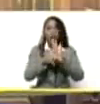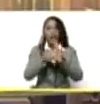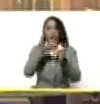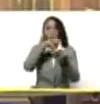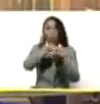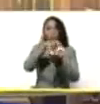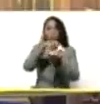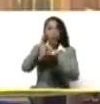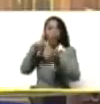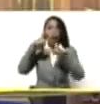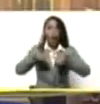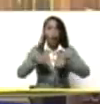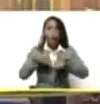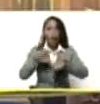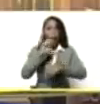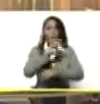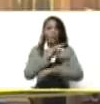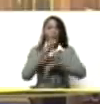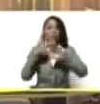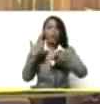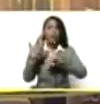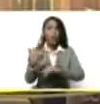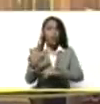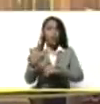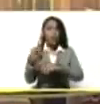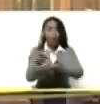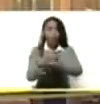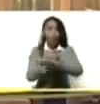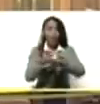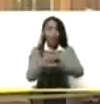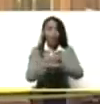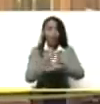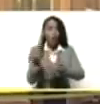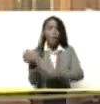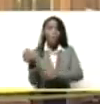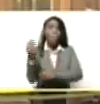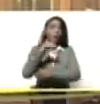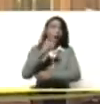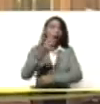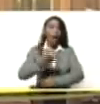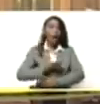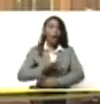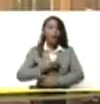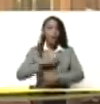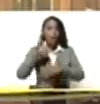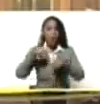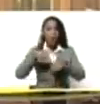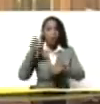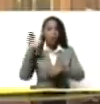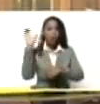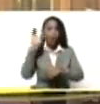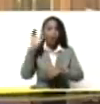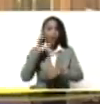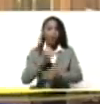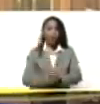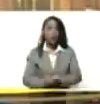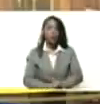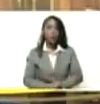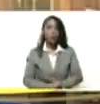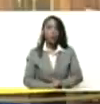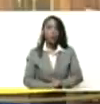produce a vender sus riquezas al exterior recibir las ganancias e invertir las el